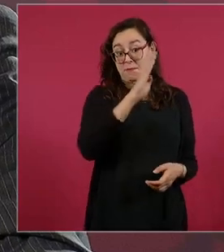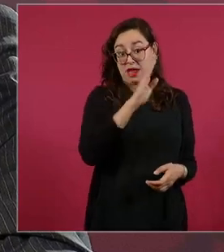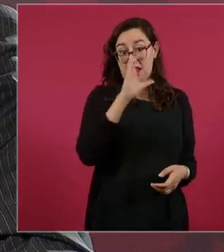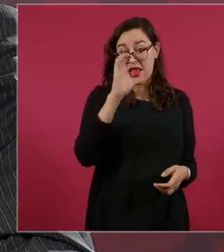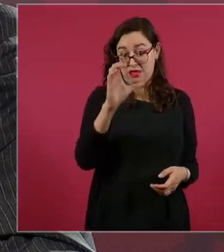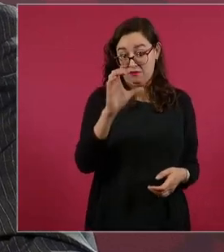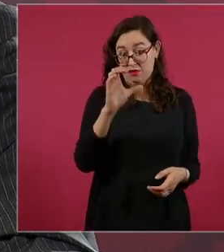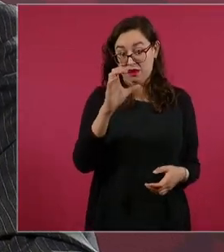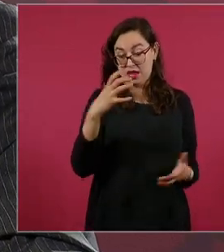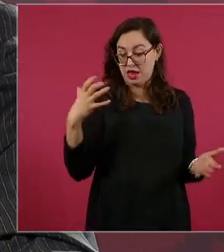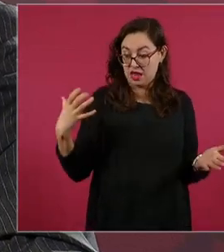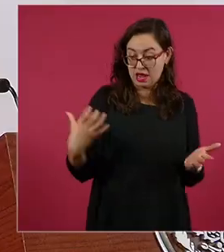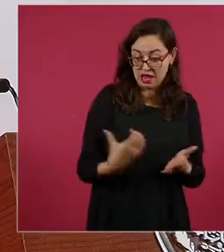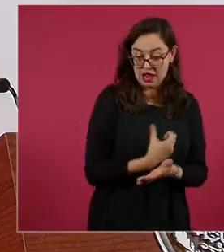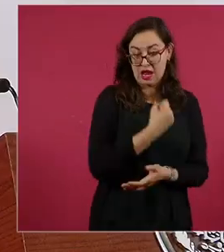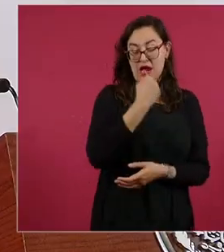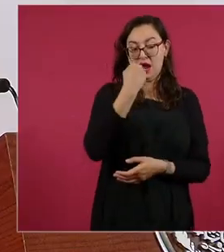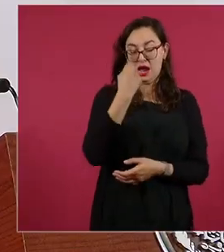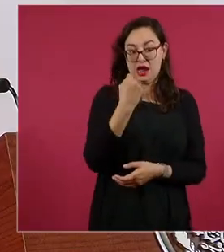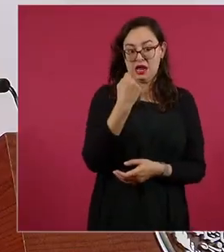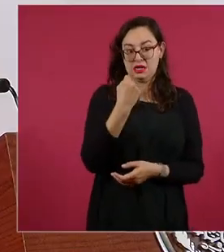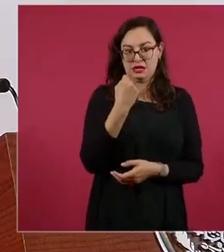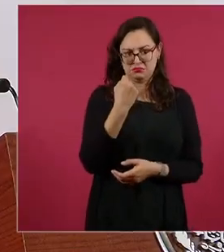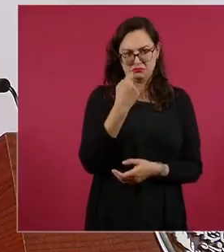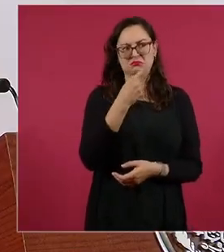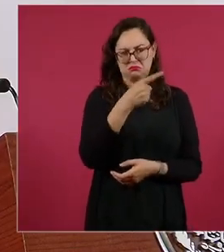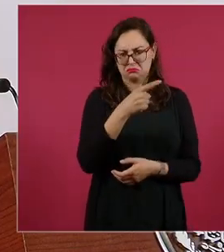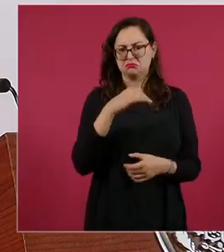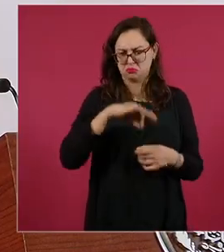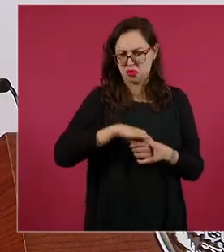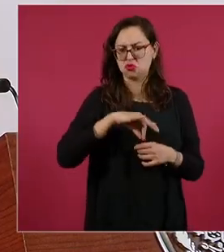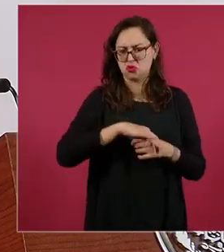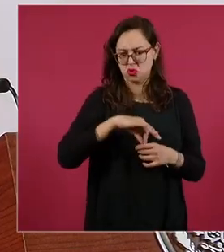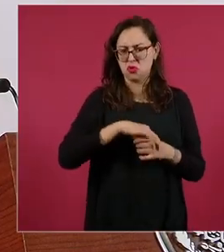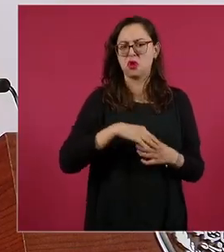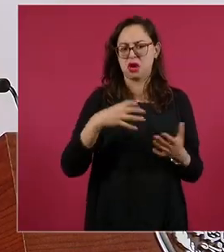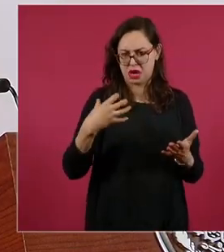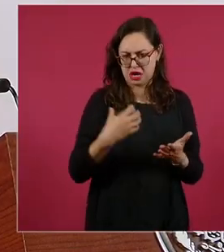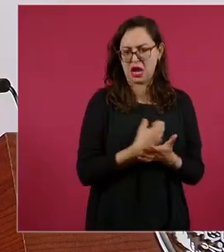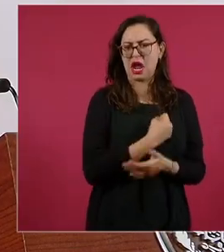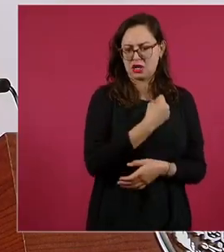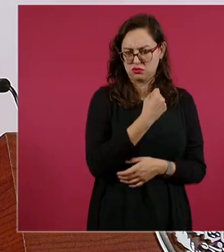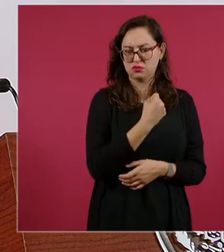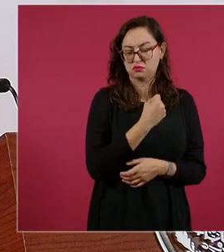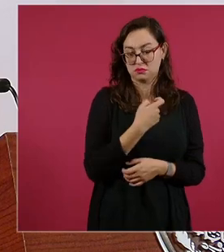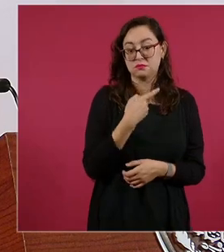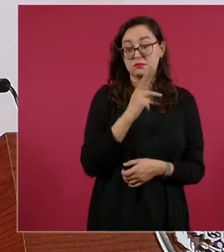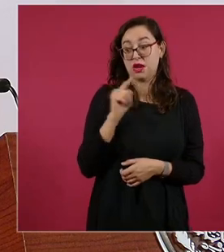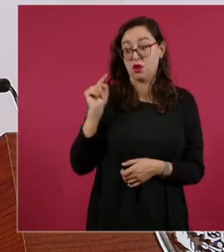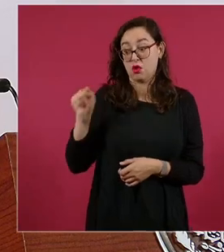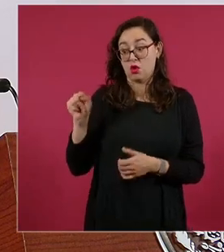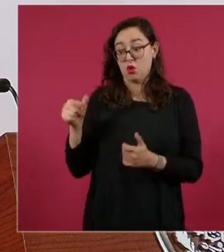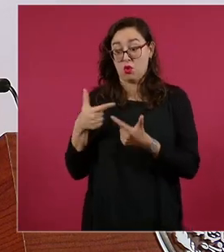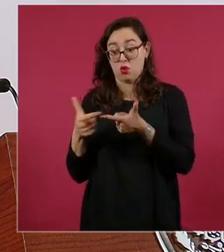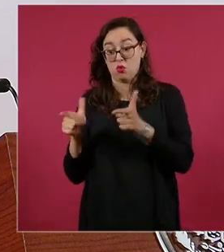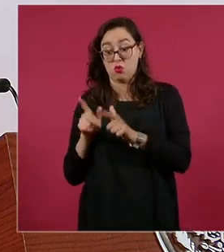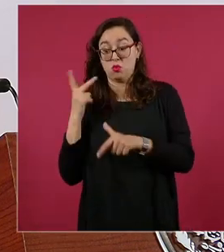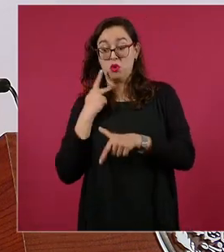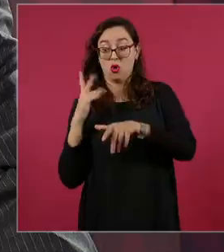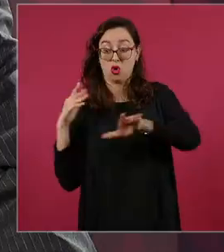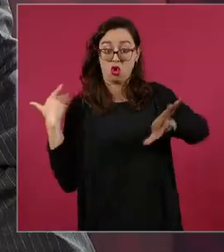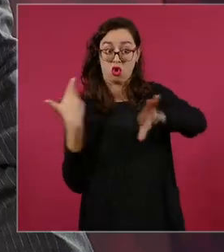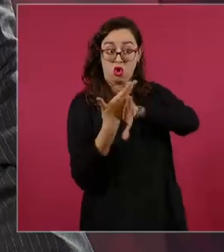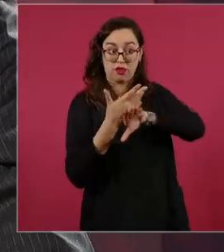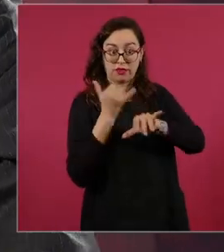oposición no es que no haya ganado si ganó nada más que no le pisaron el acelerador del